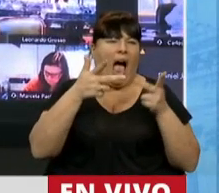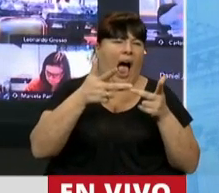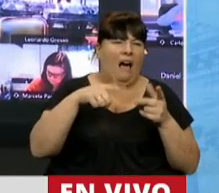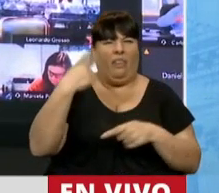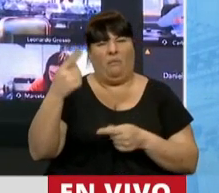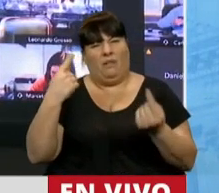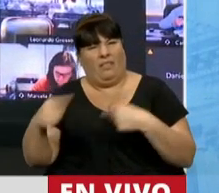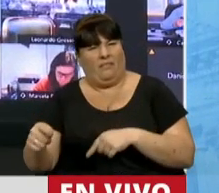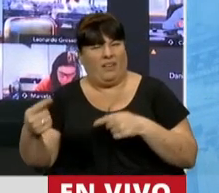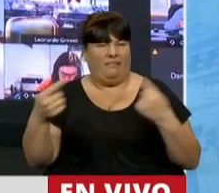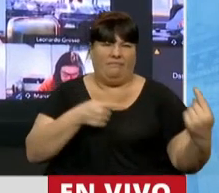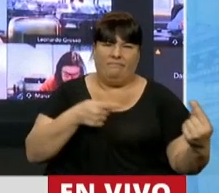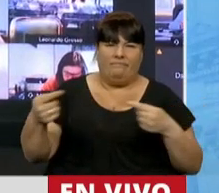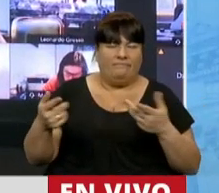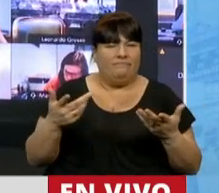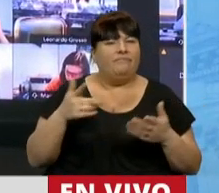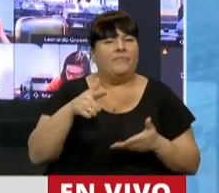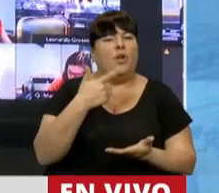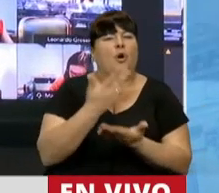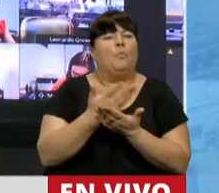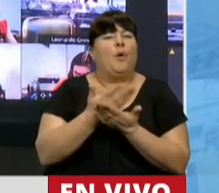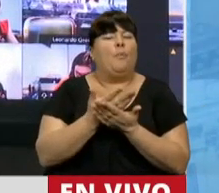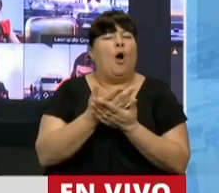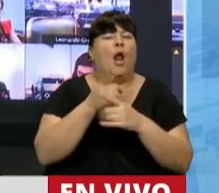ha sido disminuido notoriamente.